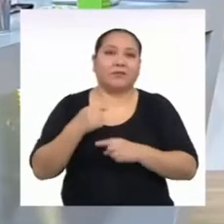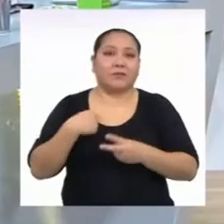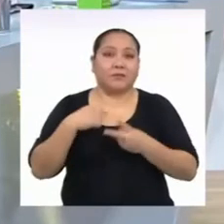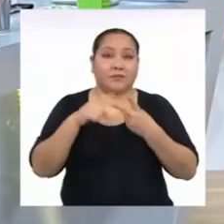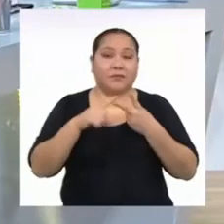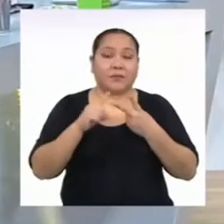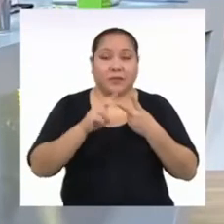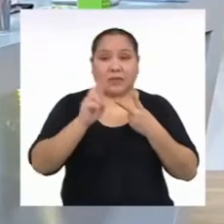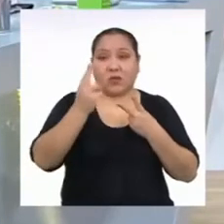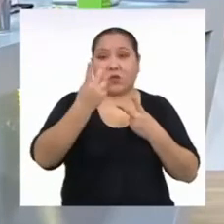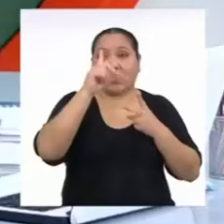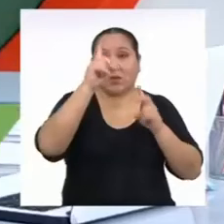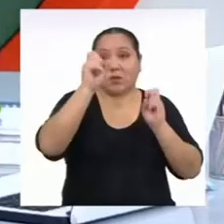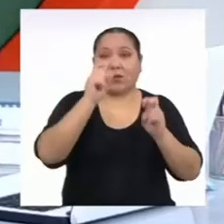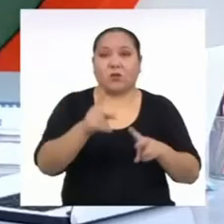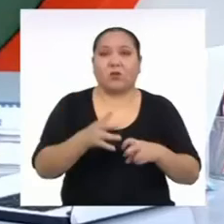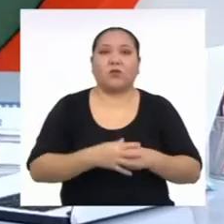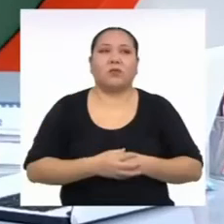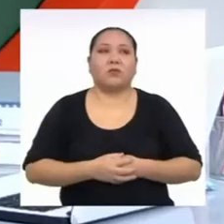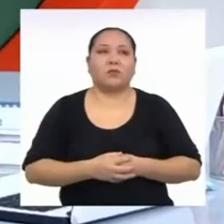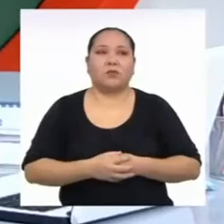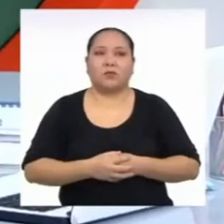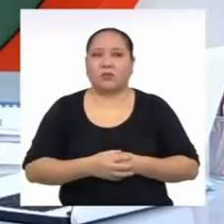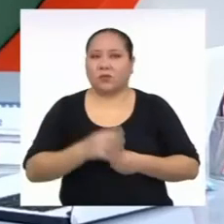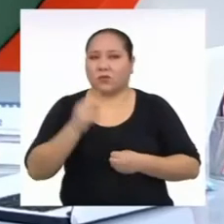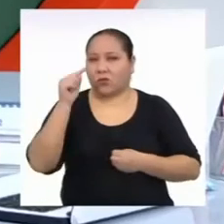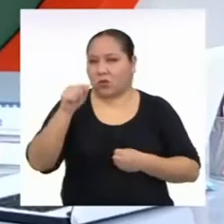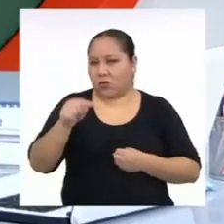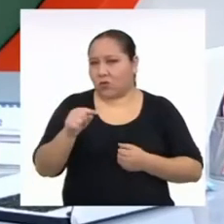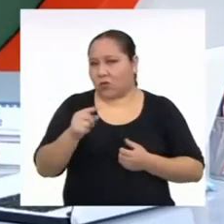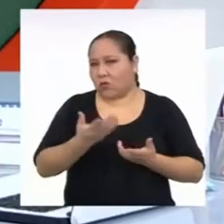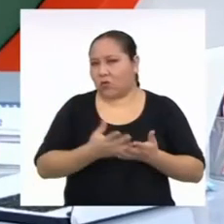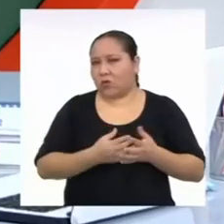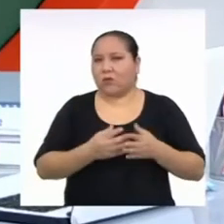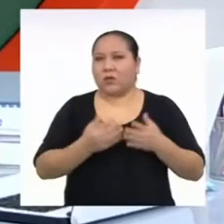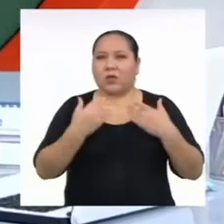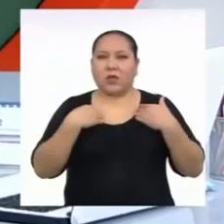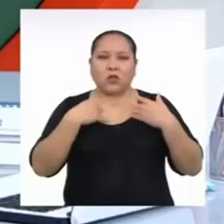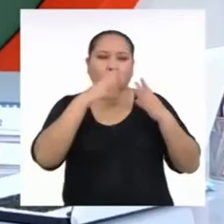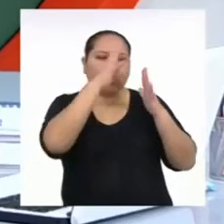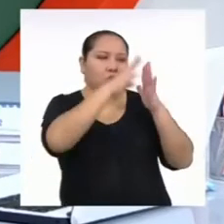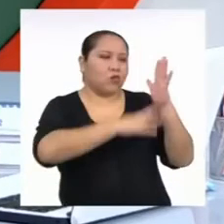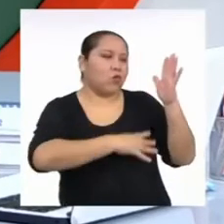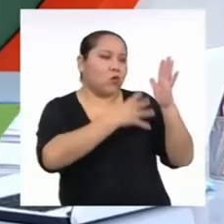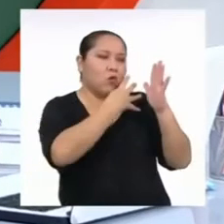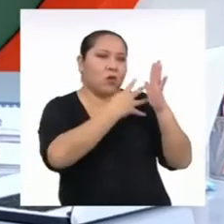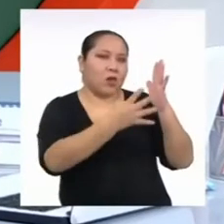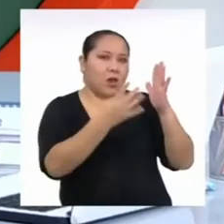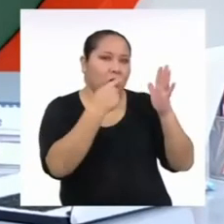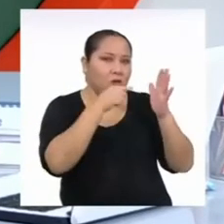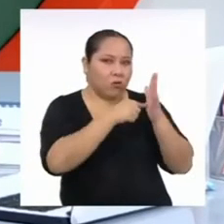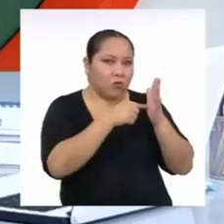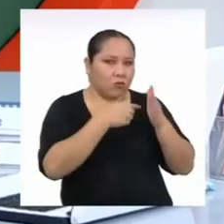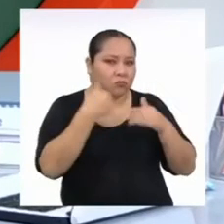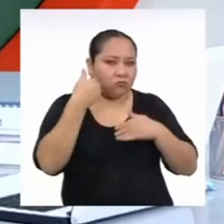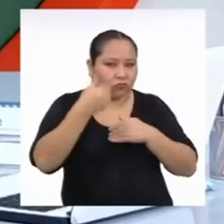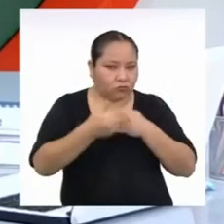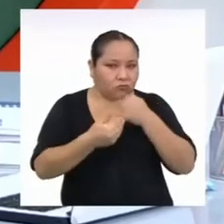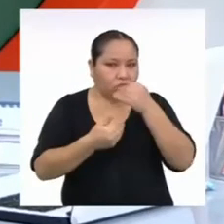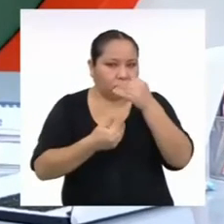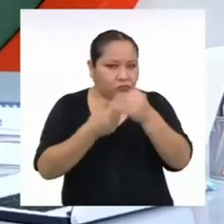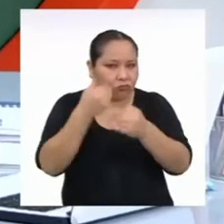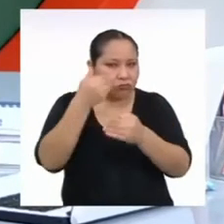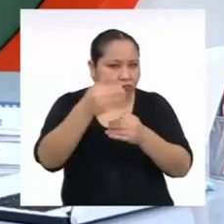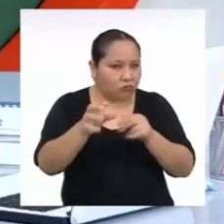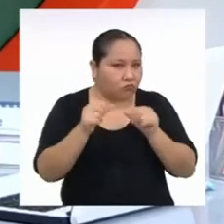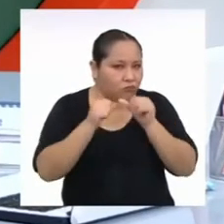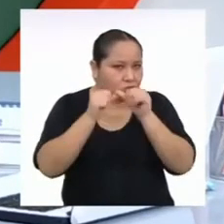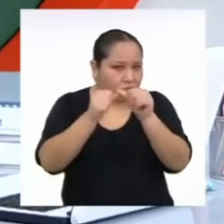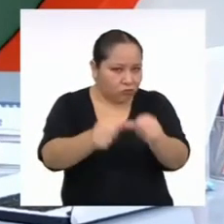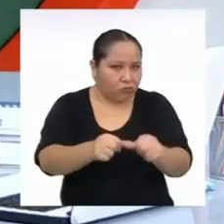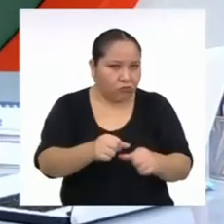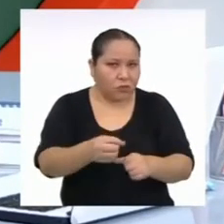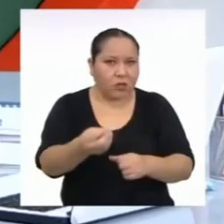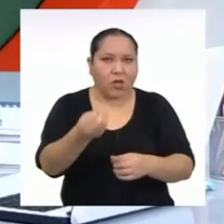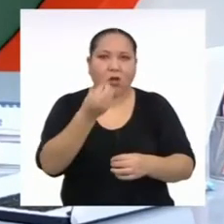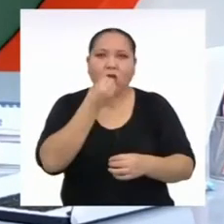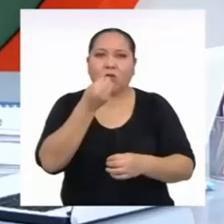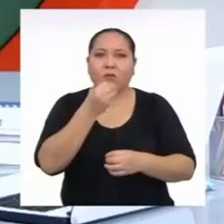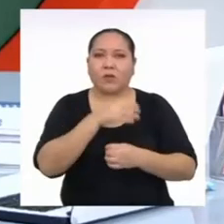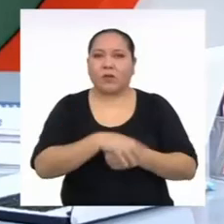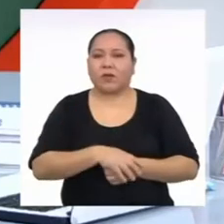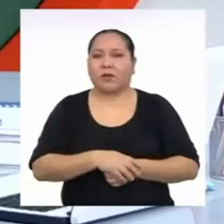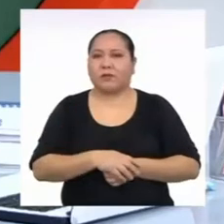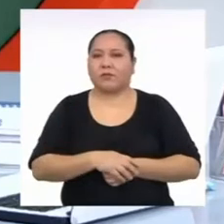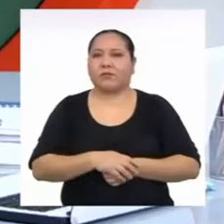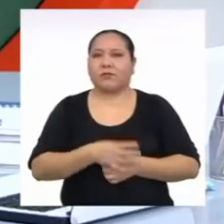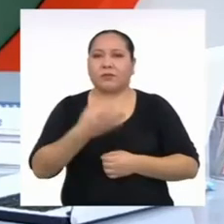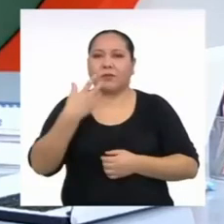segunda pregunta sería, ¿mantienes un horario regular de comidas? Y la respuesta sería dicotómica,